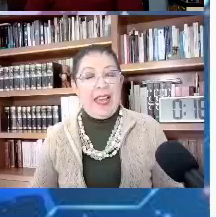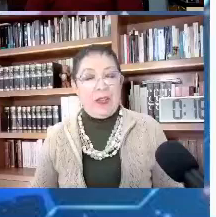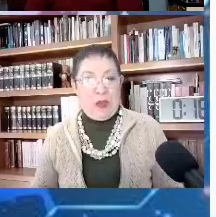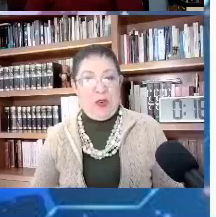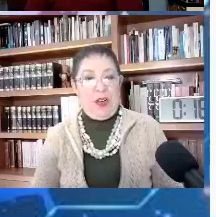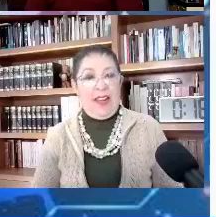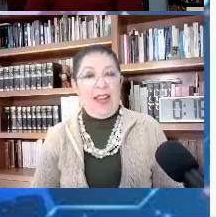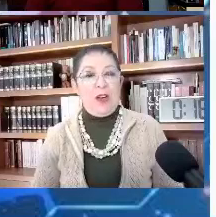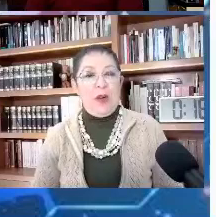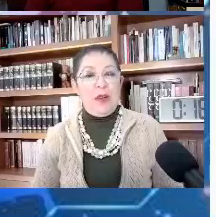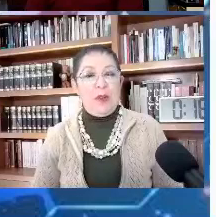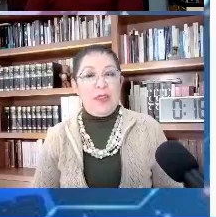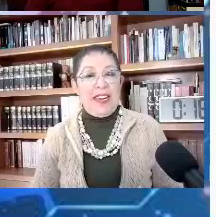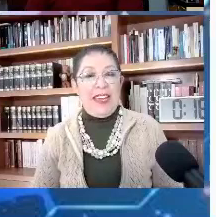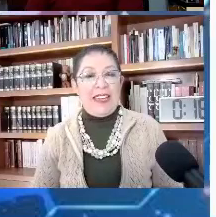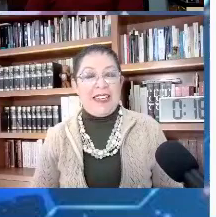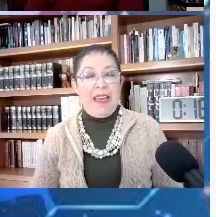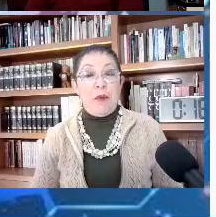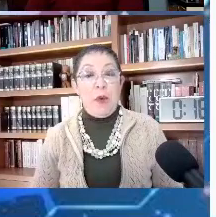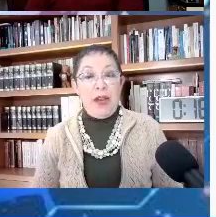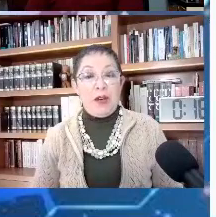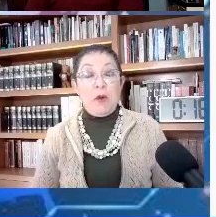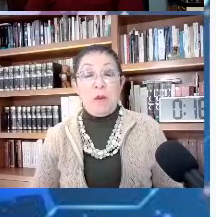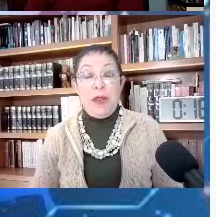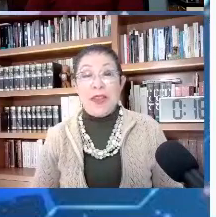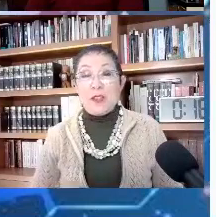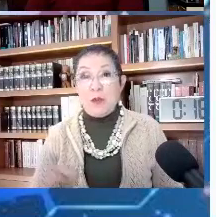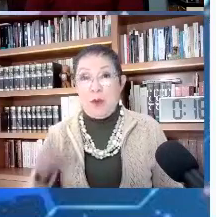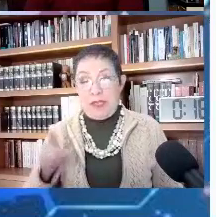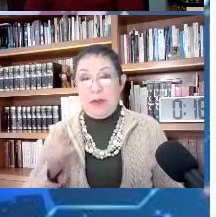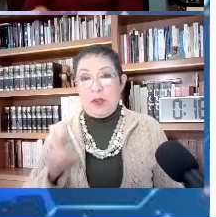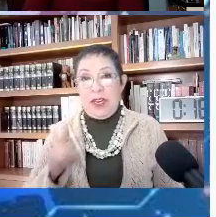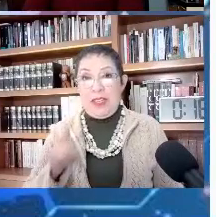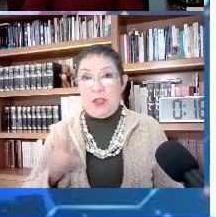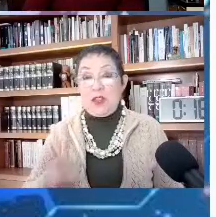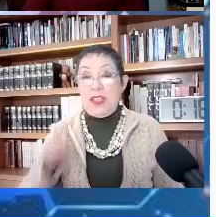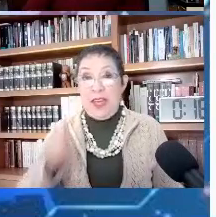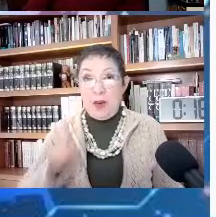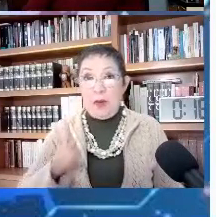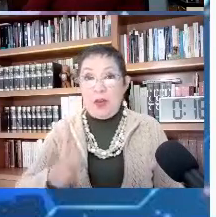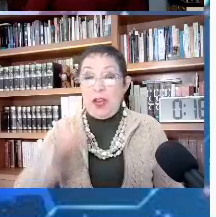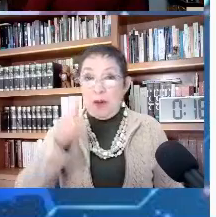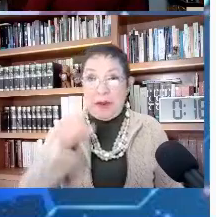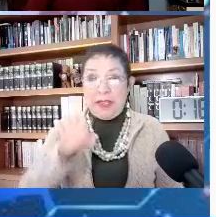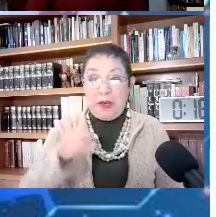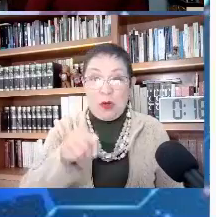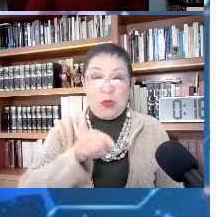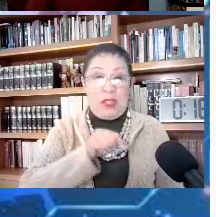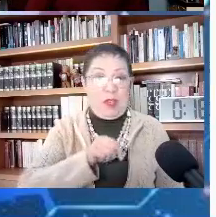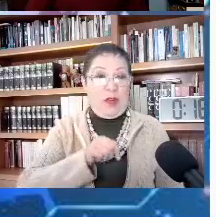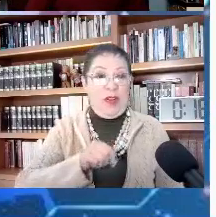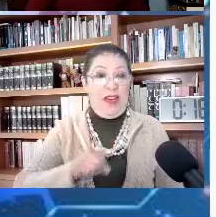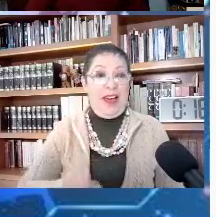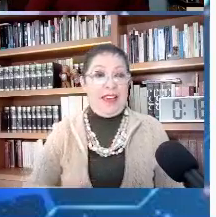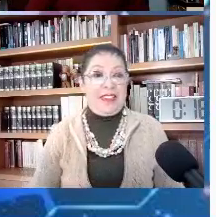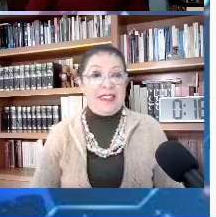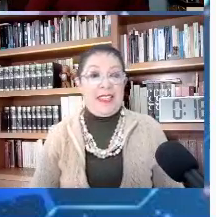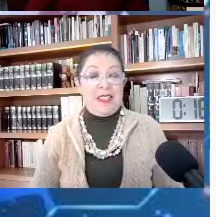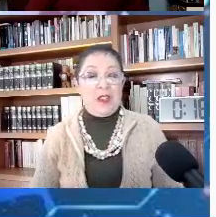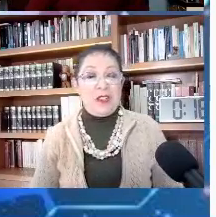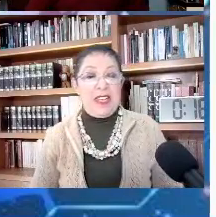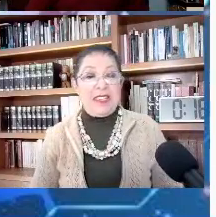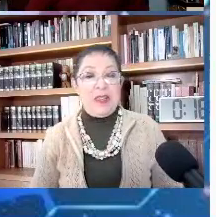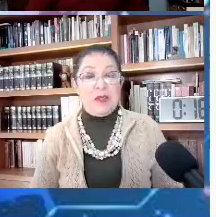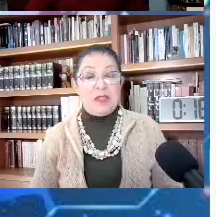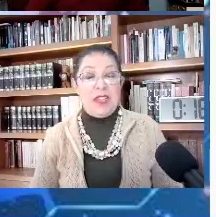ganó el joven no podía creer que la abuela cumpliera su promesa porque le dijo si gano voy a compartirlo contigo así